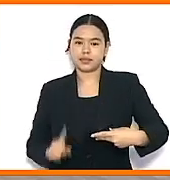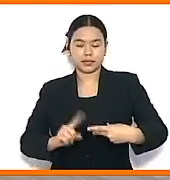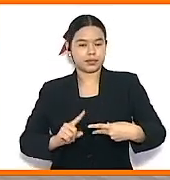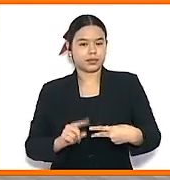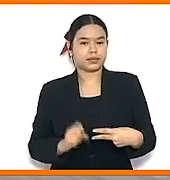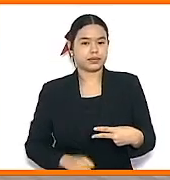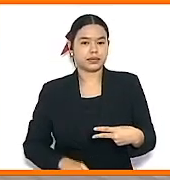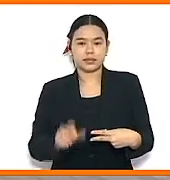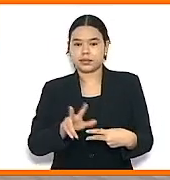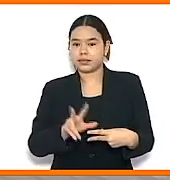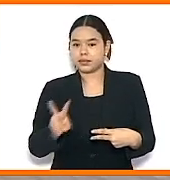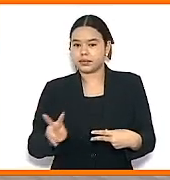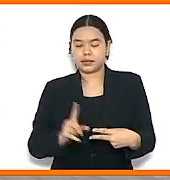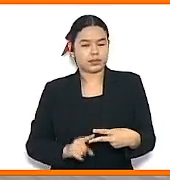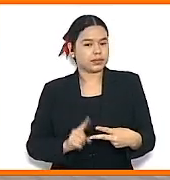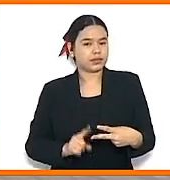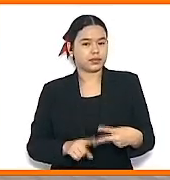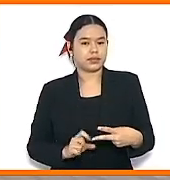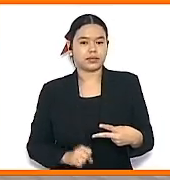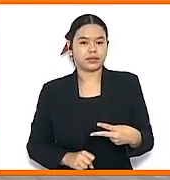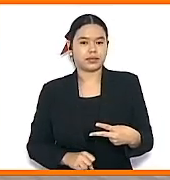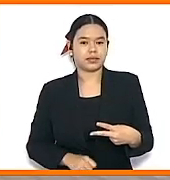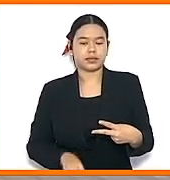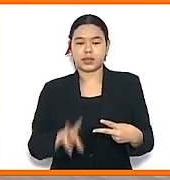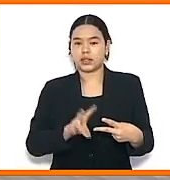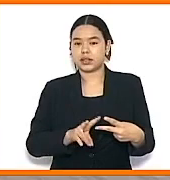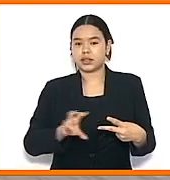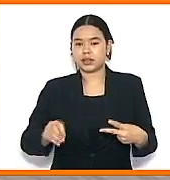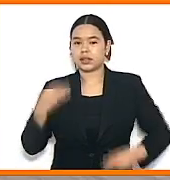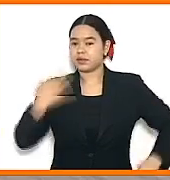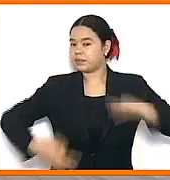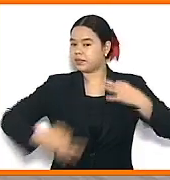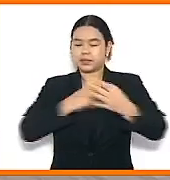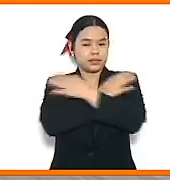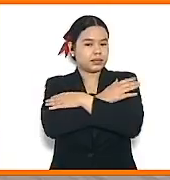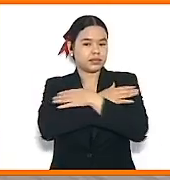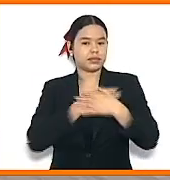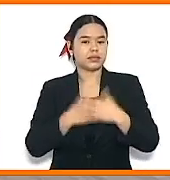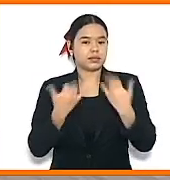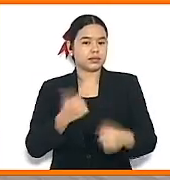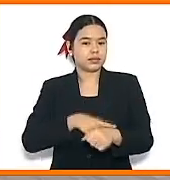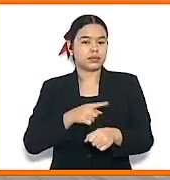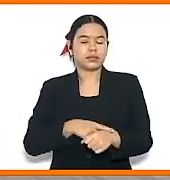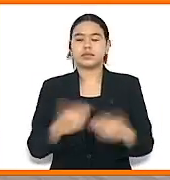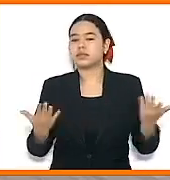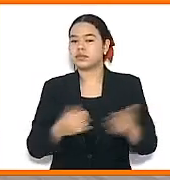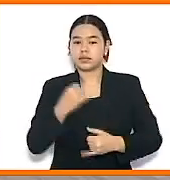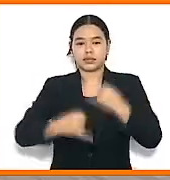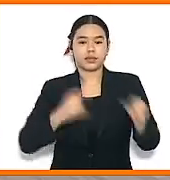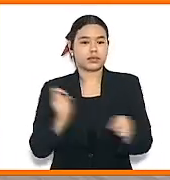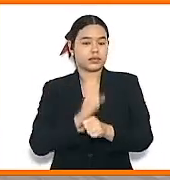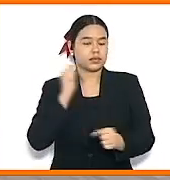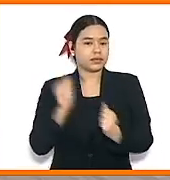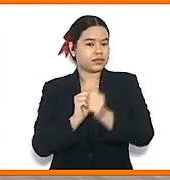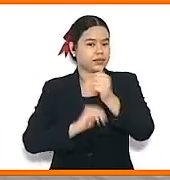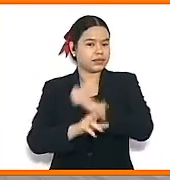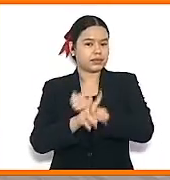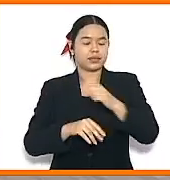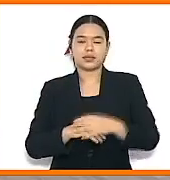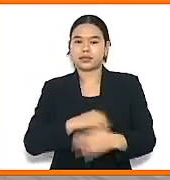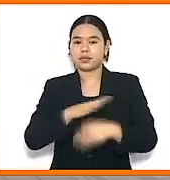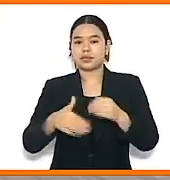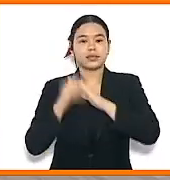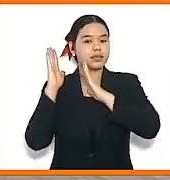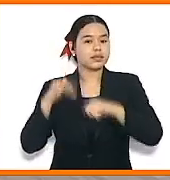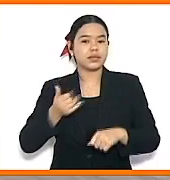Posición 1, 32. Posición 2, 70. Muchas felicidades. Ahora sí es momento de pegar y ganar con Pega 3. Te deseo